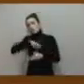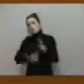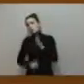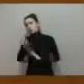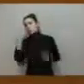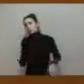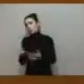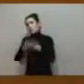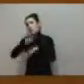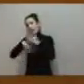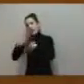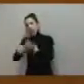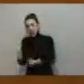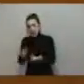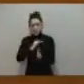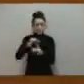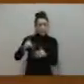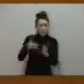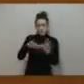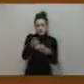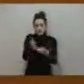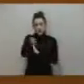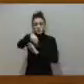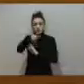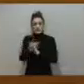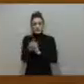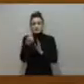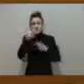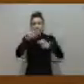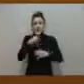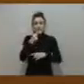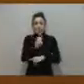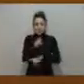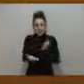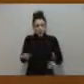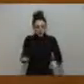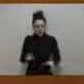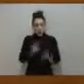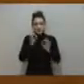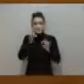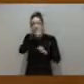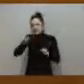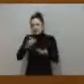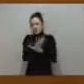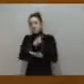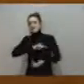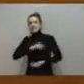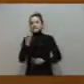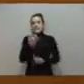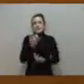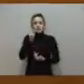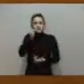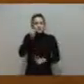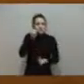etcétera, hacen que ustedes tengan muy poca credibilidad. Y hay un sentir general de que esto del turismo, como parece